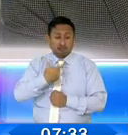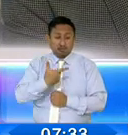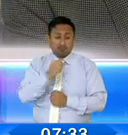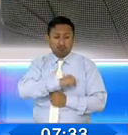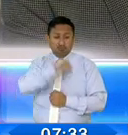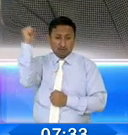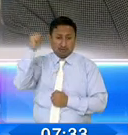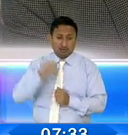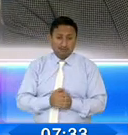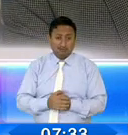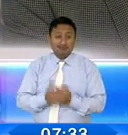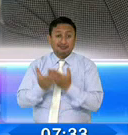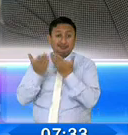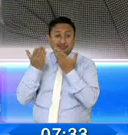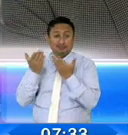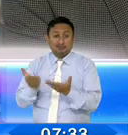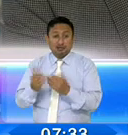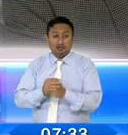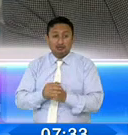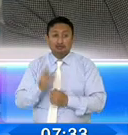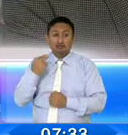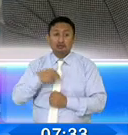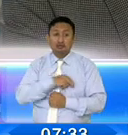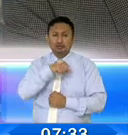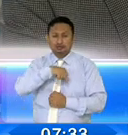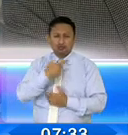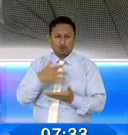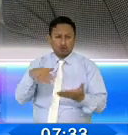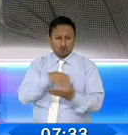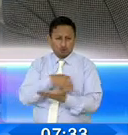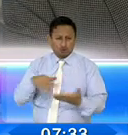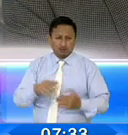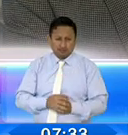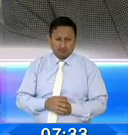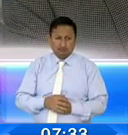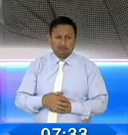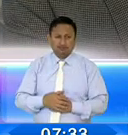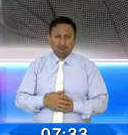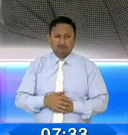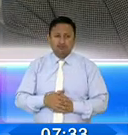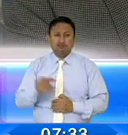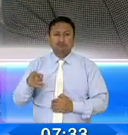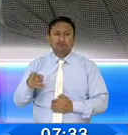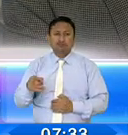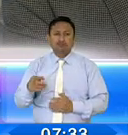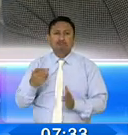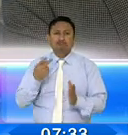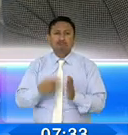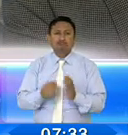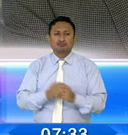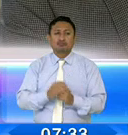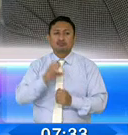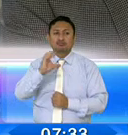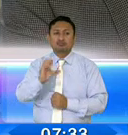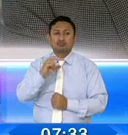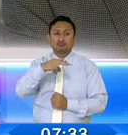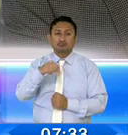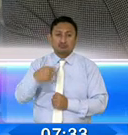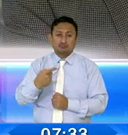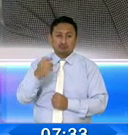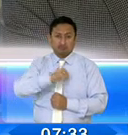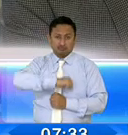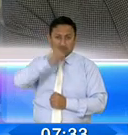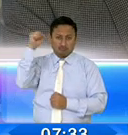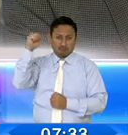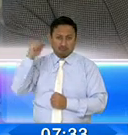lo que tenemos nosotros de incógnita y de dudas. Uh-huh. Que se ocurra al CNE proclamarle el ganador frente al reclamo que